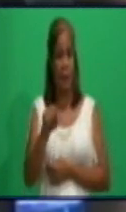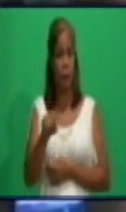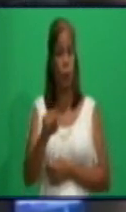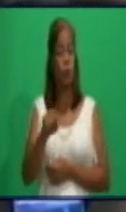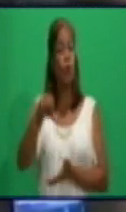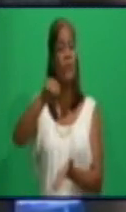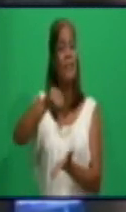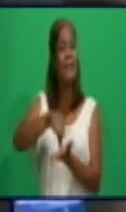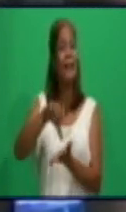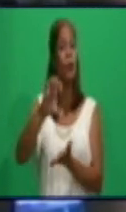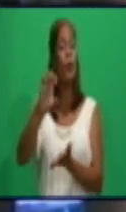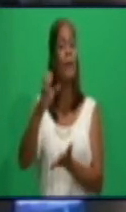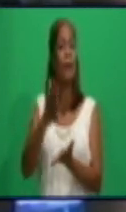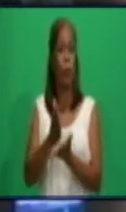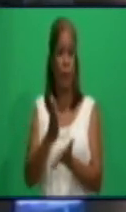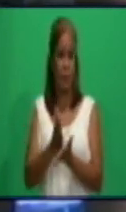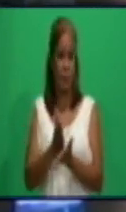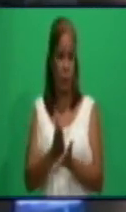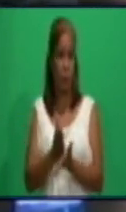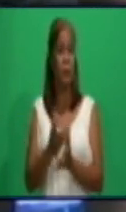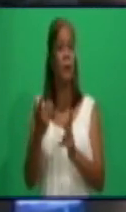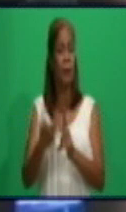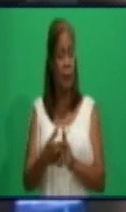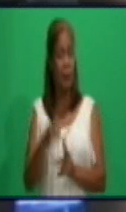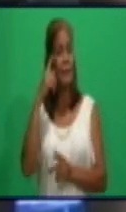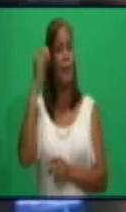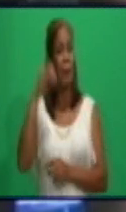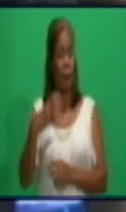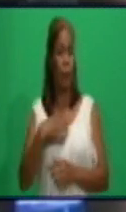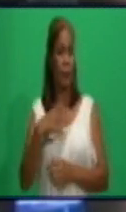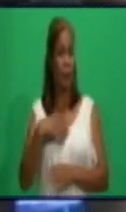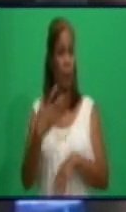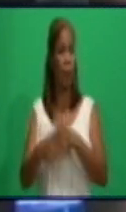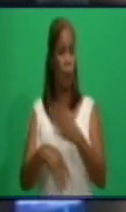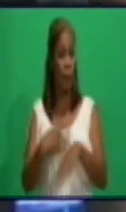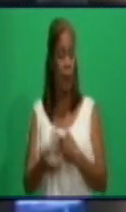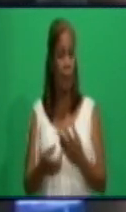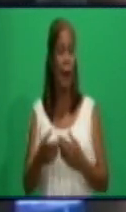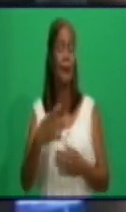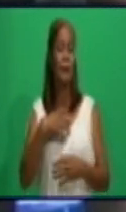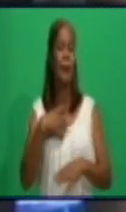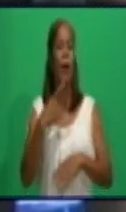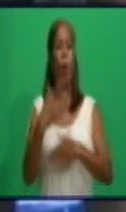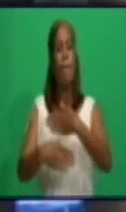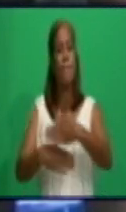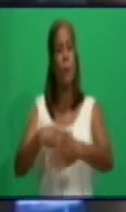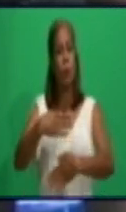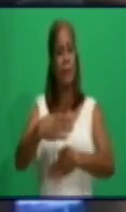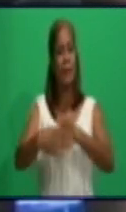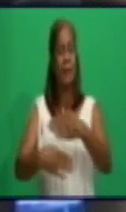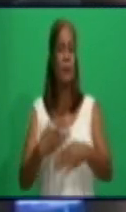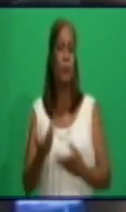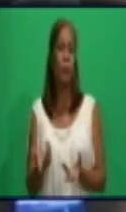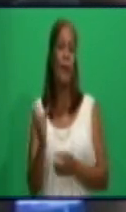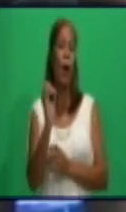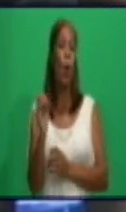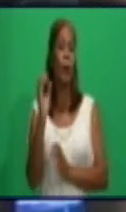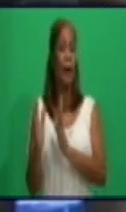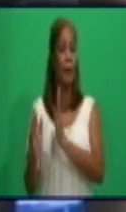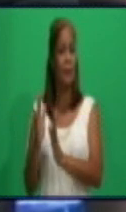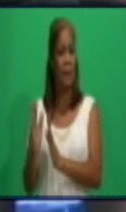y que se están adaptando a salas de hospitalización y que lleva todo un proceso de organización